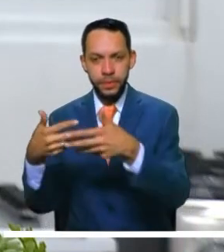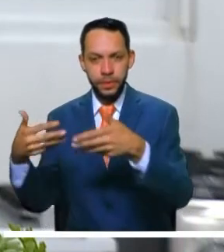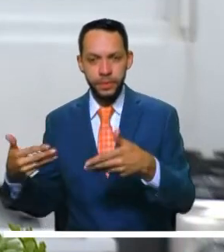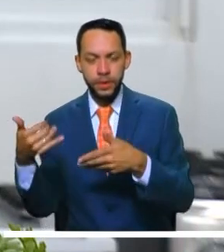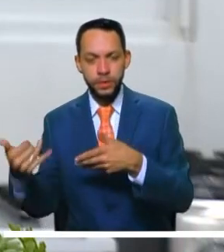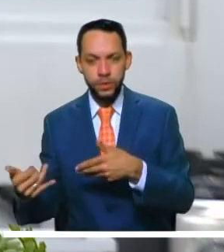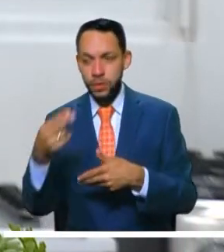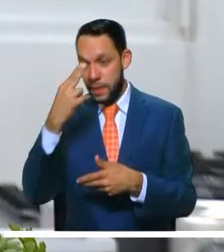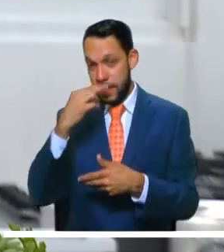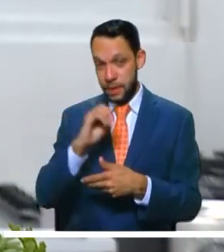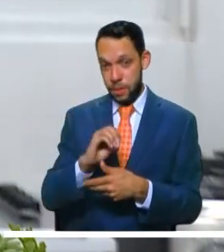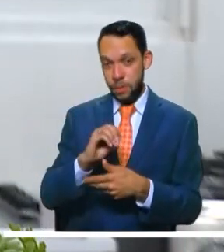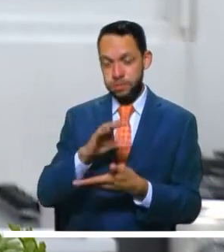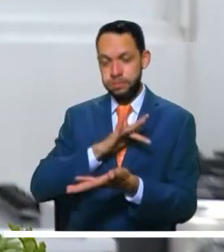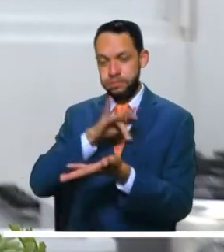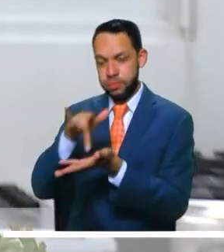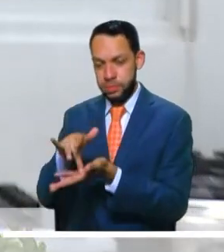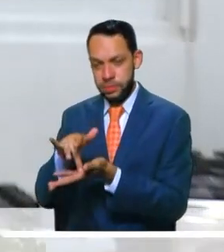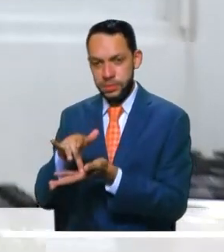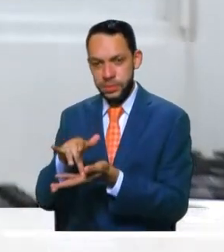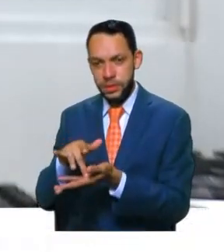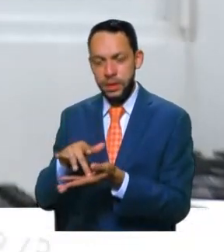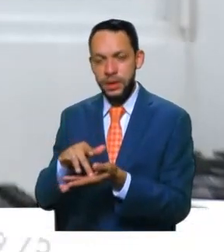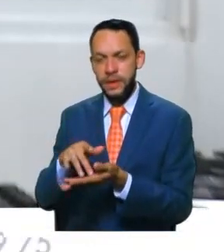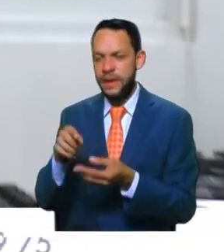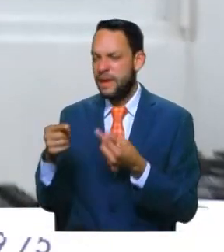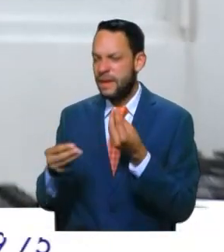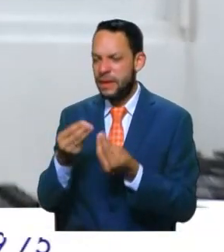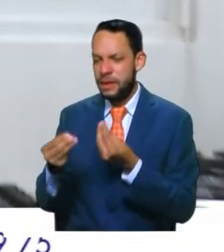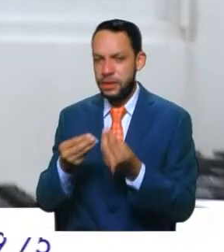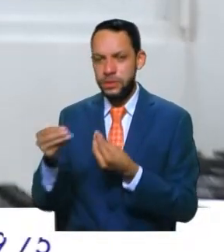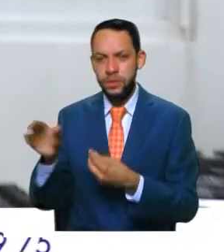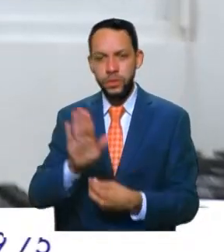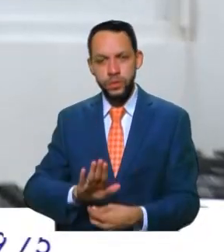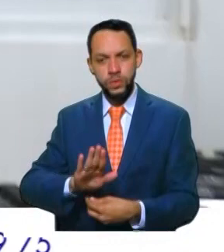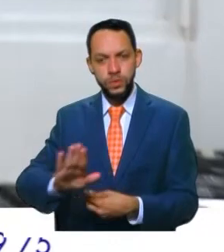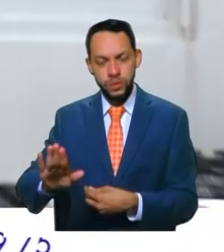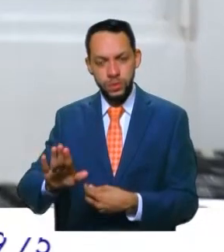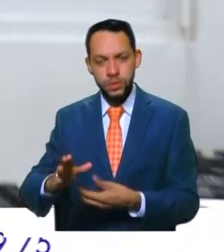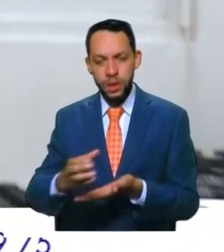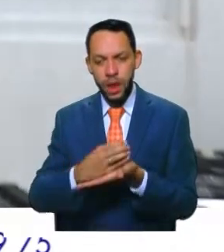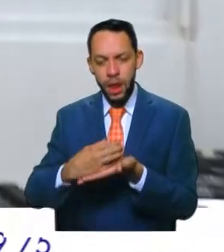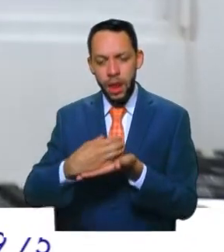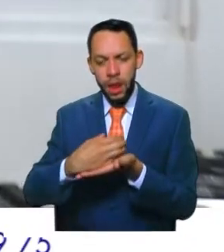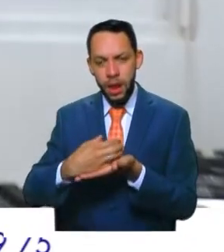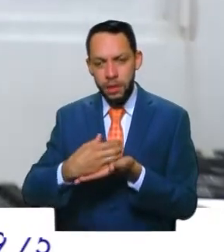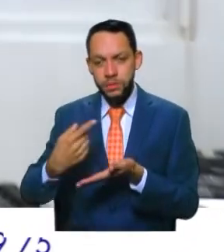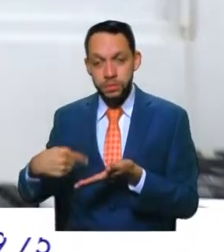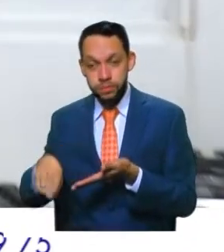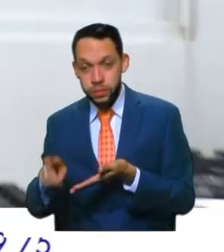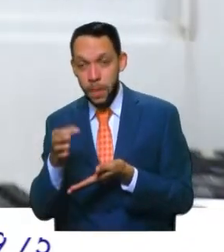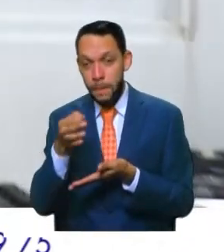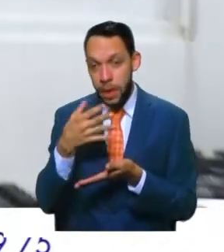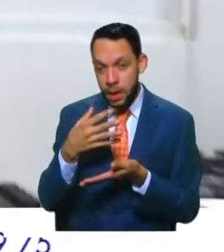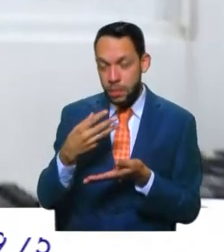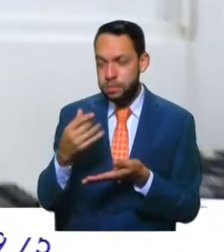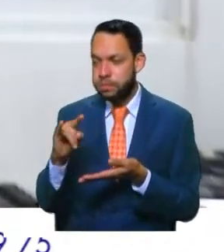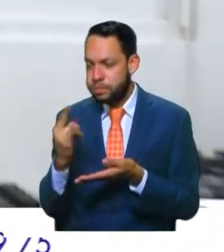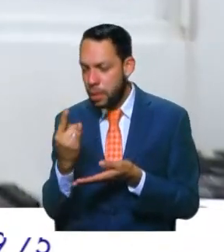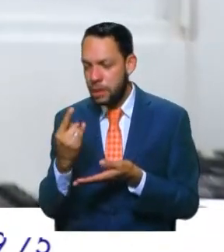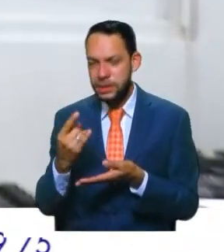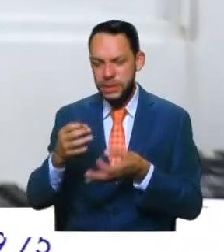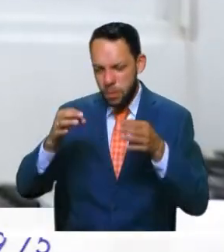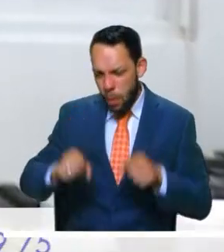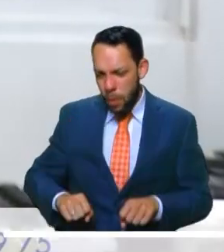hijo. Que ustedes vayan menos a las droguerías, que ustedes se den